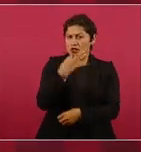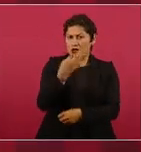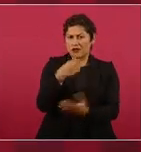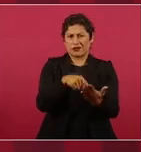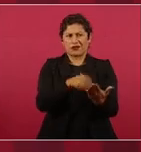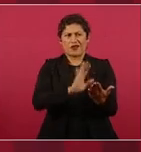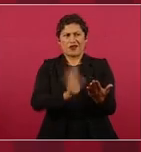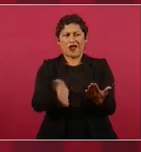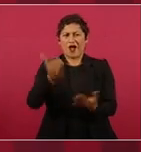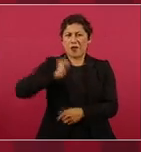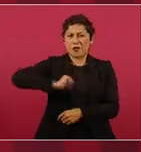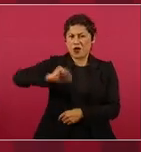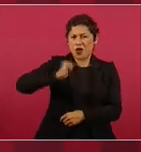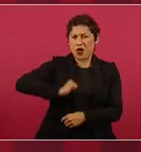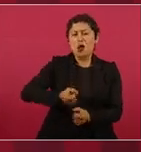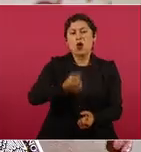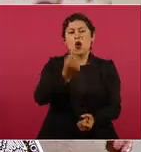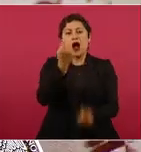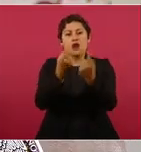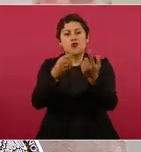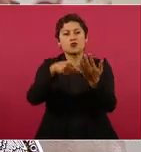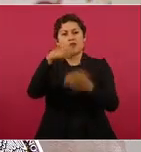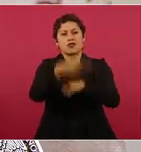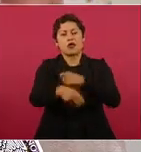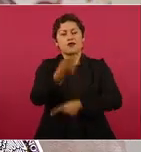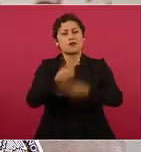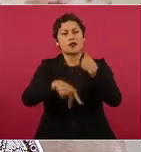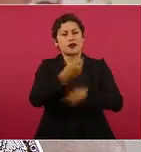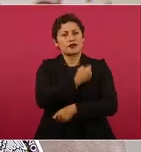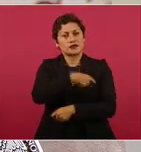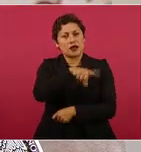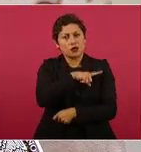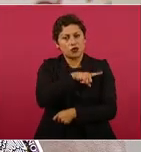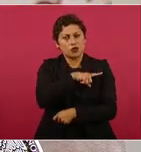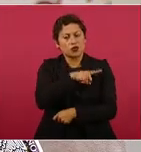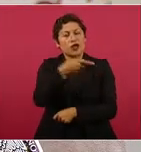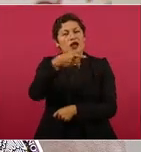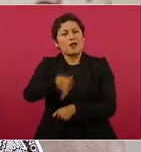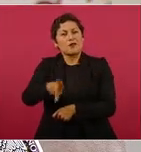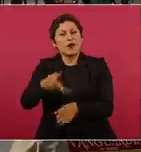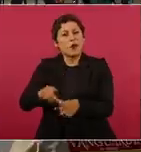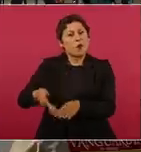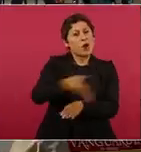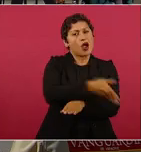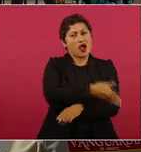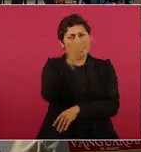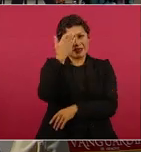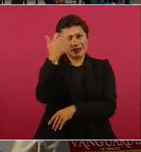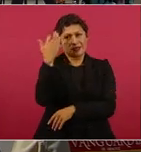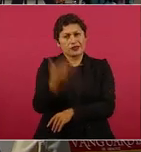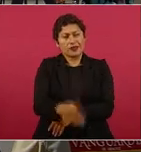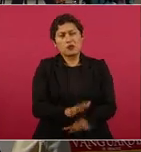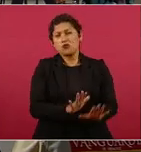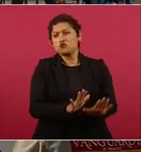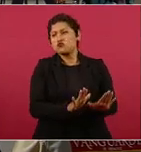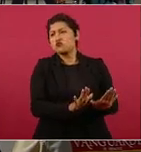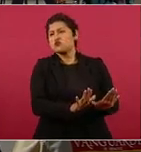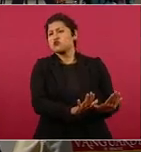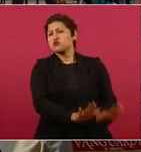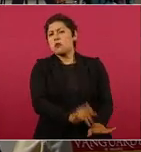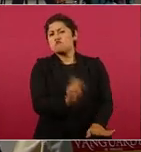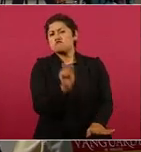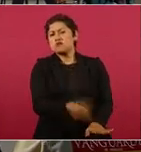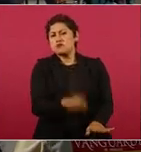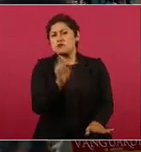obsoletas, algunas riesgosas para la salud, pero que habían permanecido ahí tanto en el compendio de insumos para la salud, antes